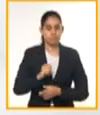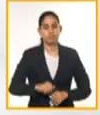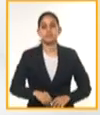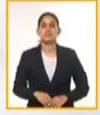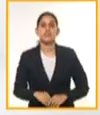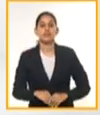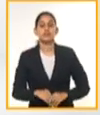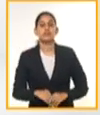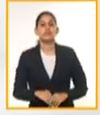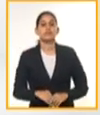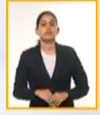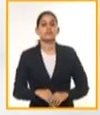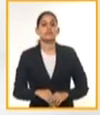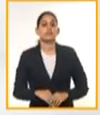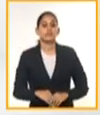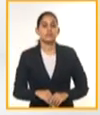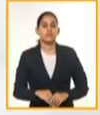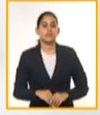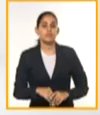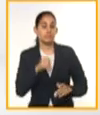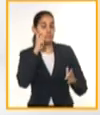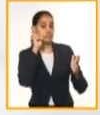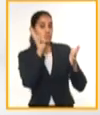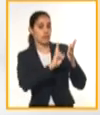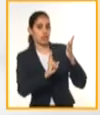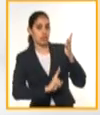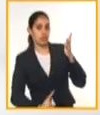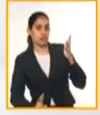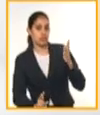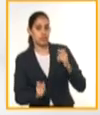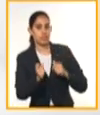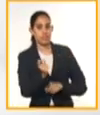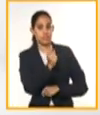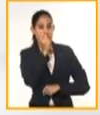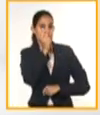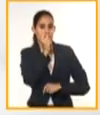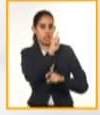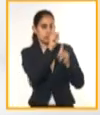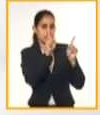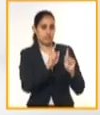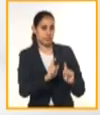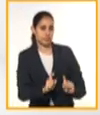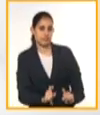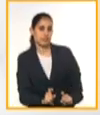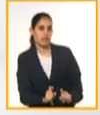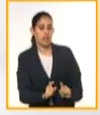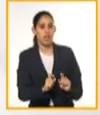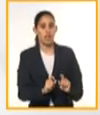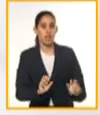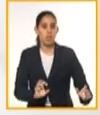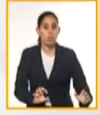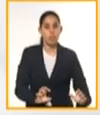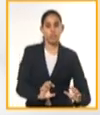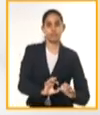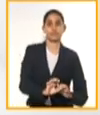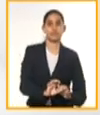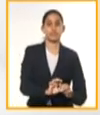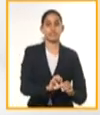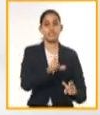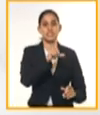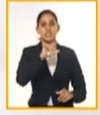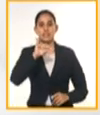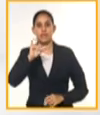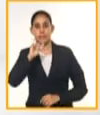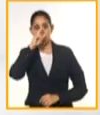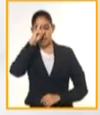Miren bien, aquí tenemos una primera encuesta que es de la cadena CBS, cadena que incluso ha tenido problemas con